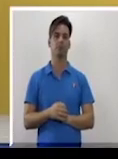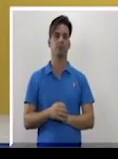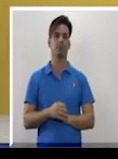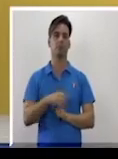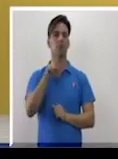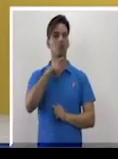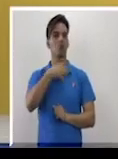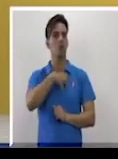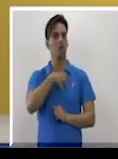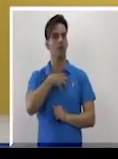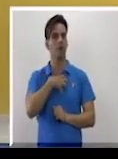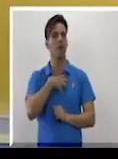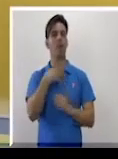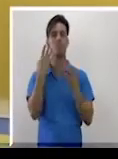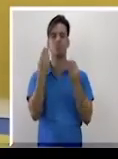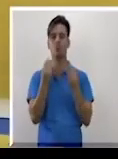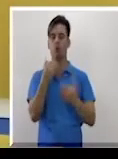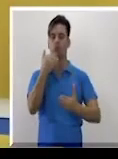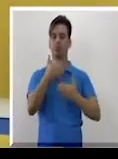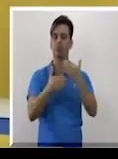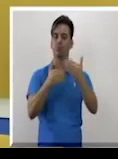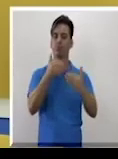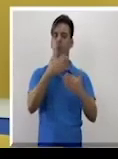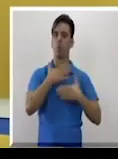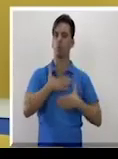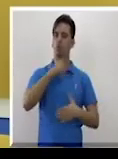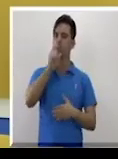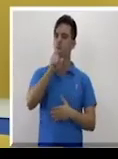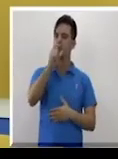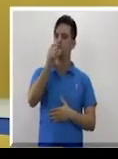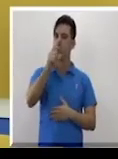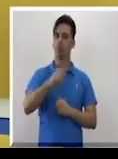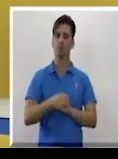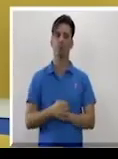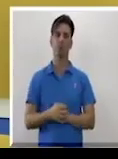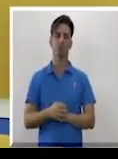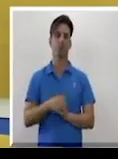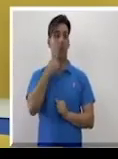y tiene muchos pasos. Pero lo básico